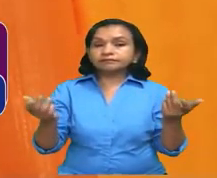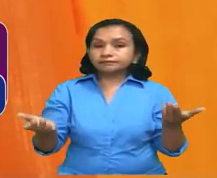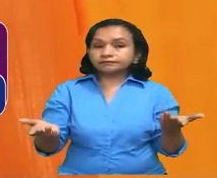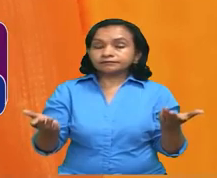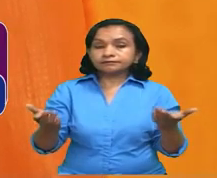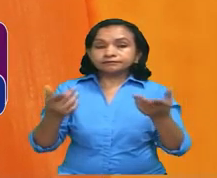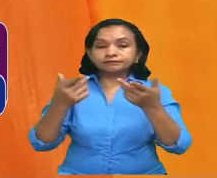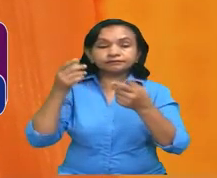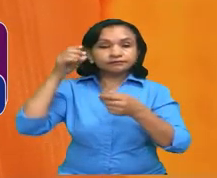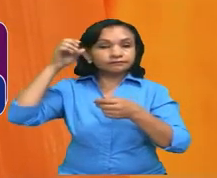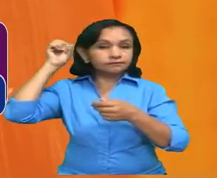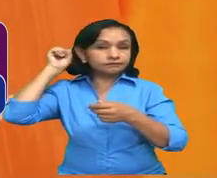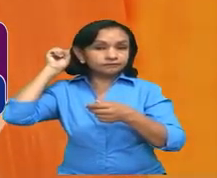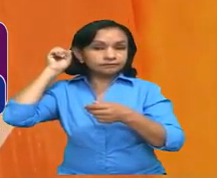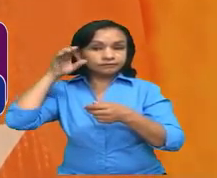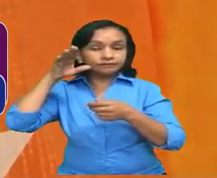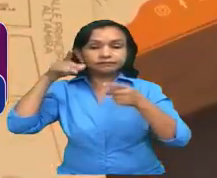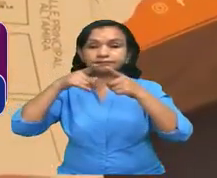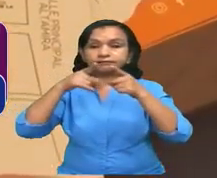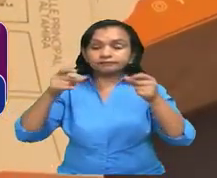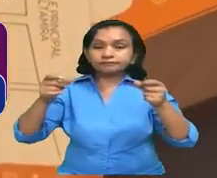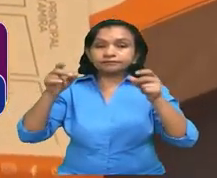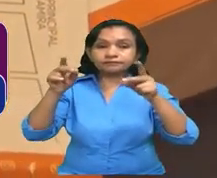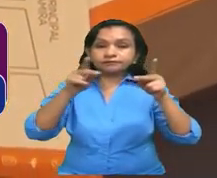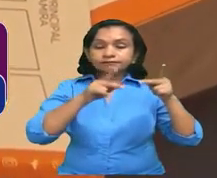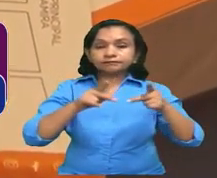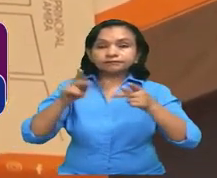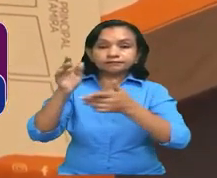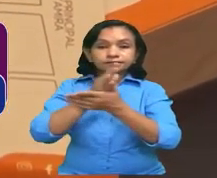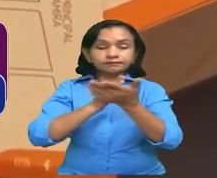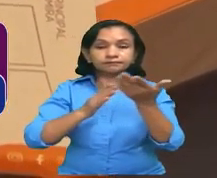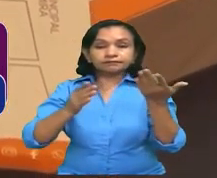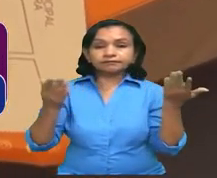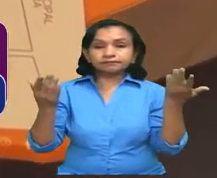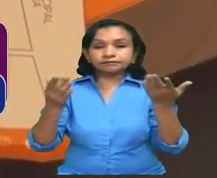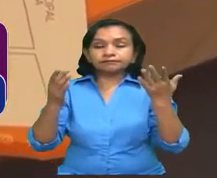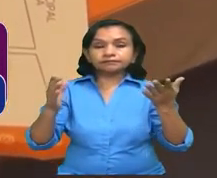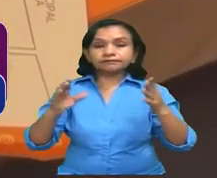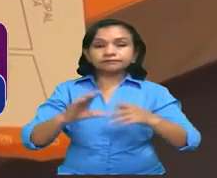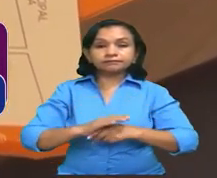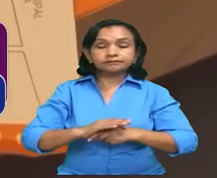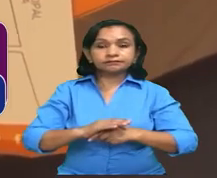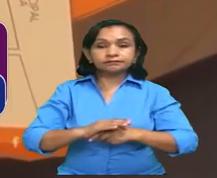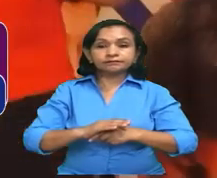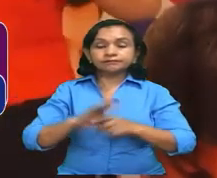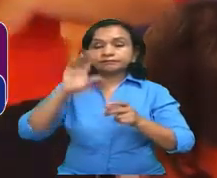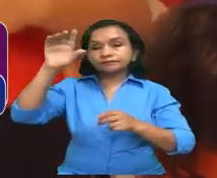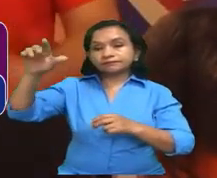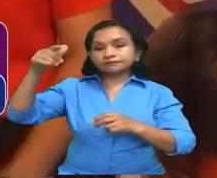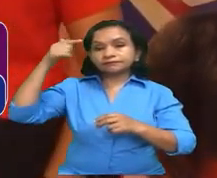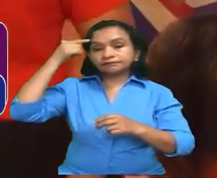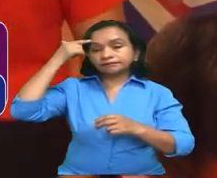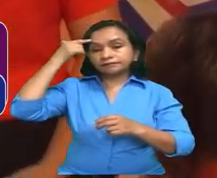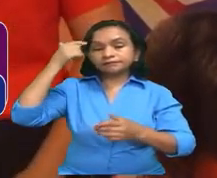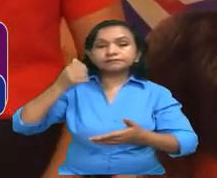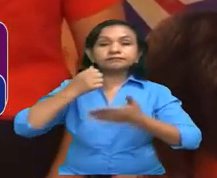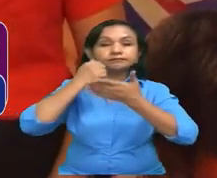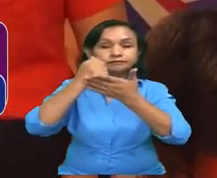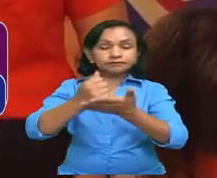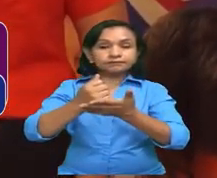nada que hacer cuando uno llegaba a Managua, pero ahora ya tenemos varios íconos que pueden venir a visitar los turistas. Entonces ha